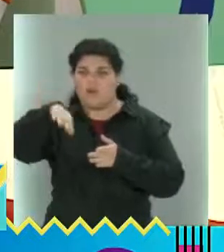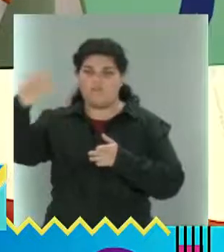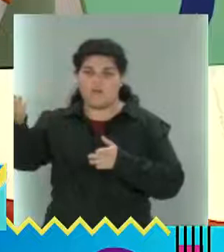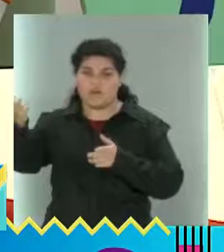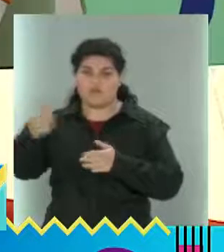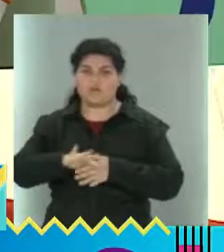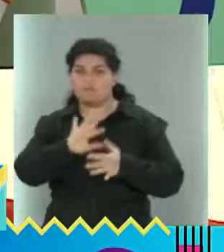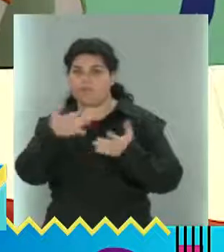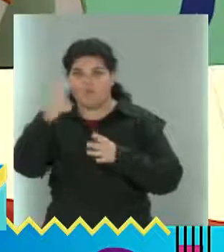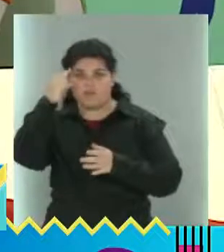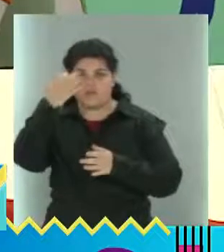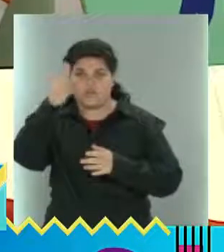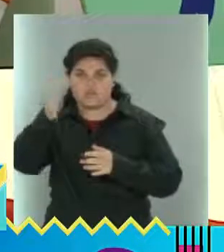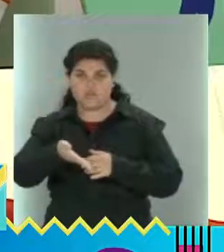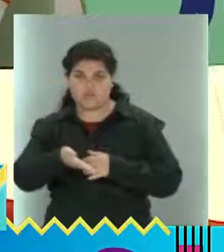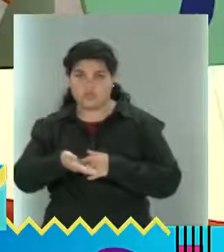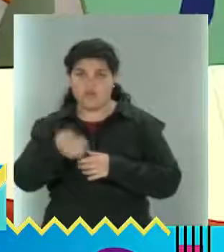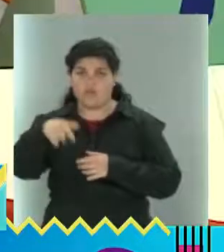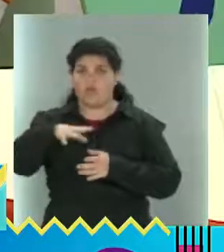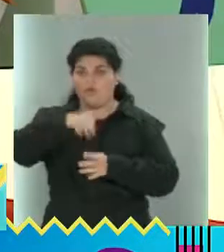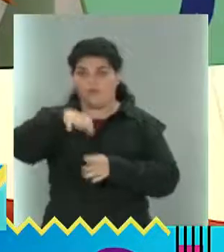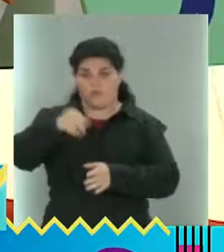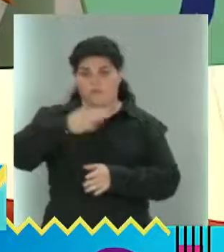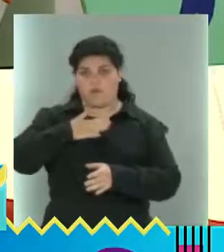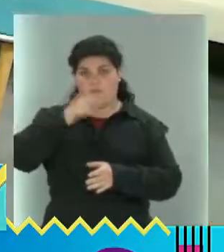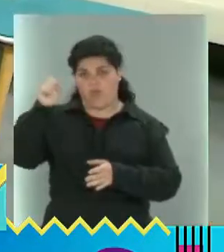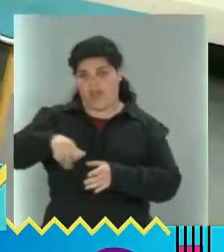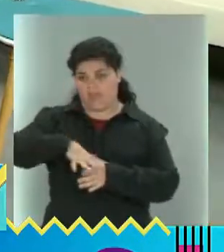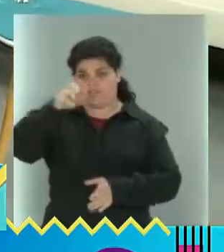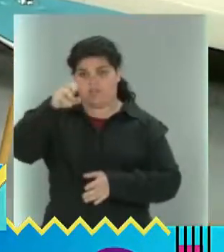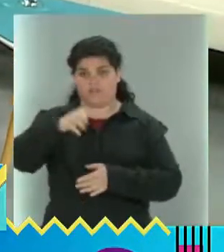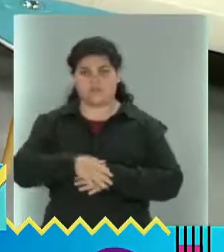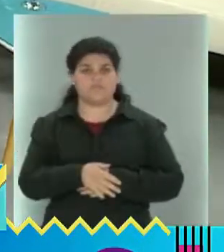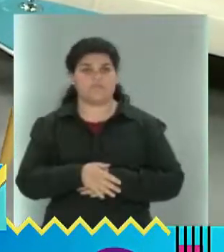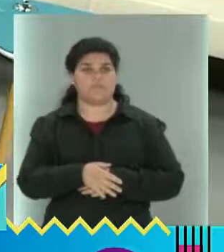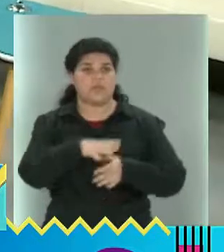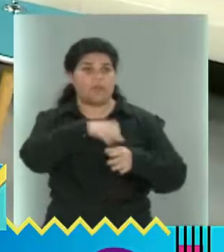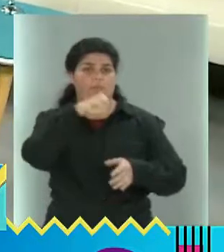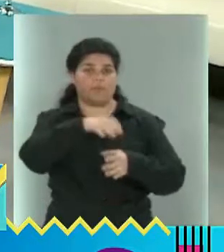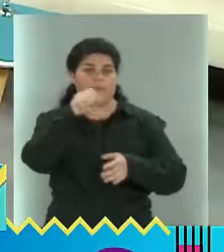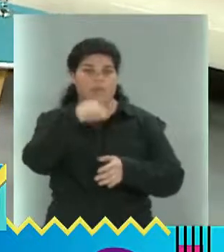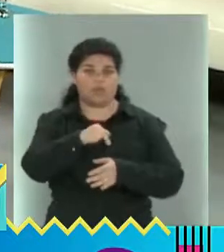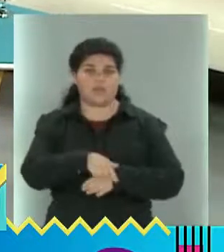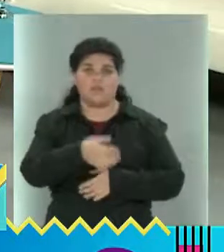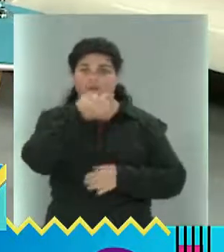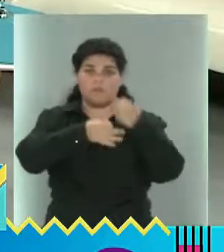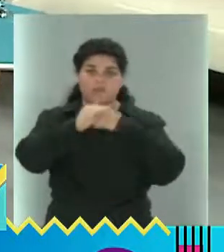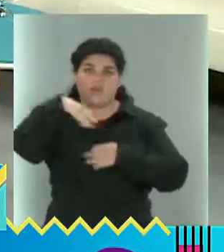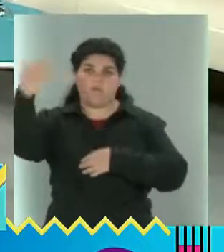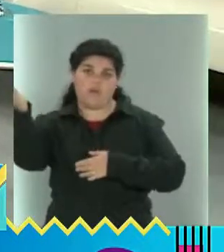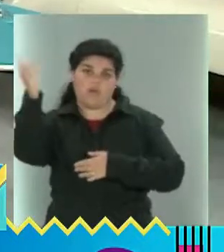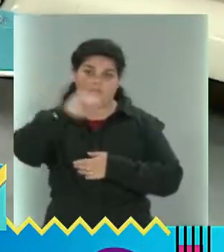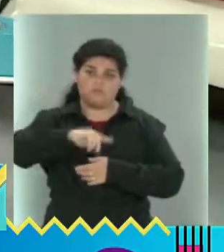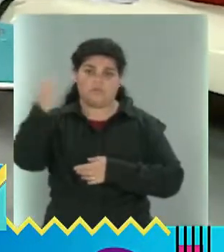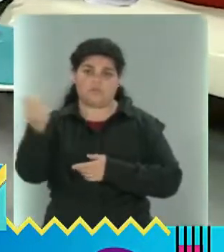para transformarlo en combustible es extraído de nuestro suelo. Bueno, el petróleo es un bien transable, se importa y se exporta en